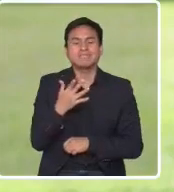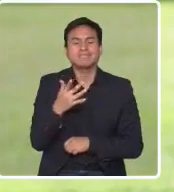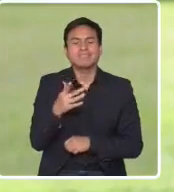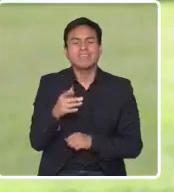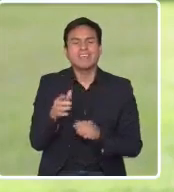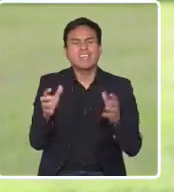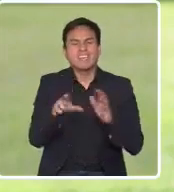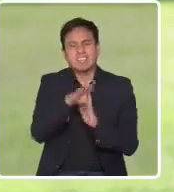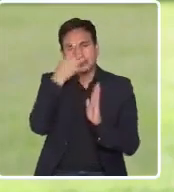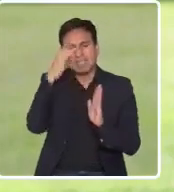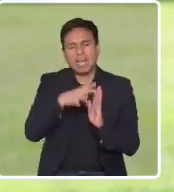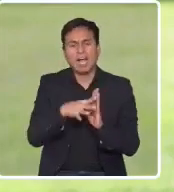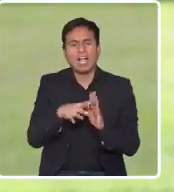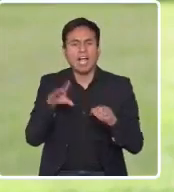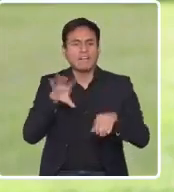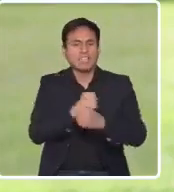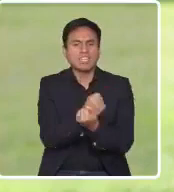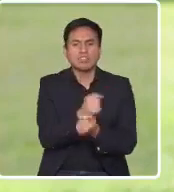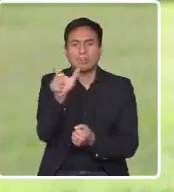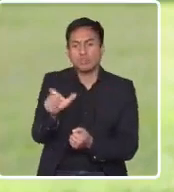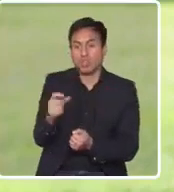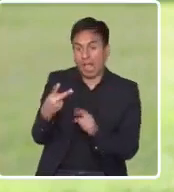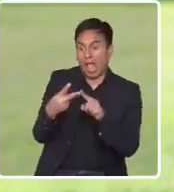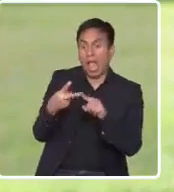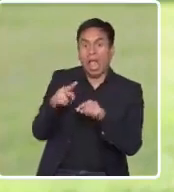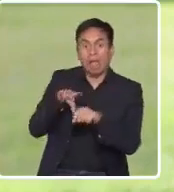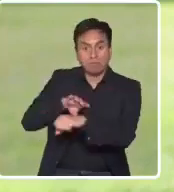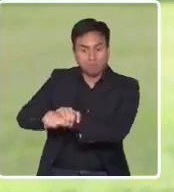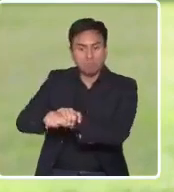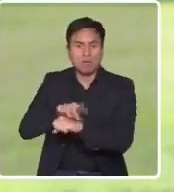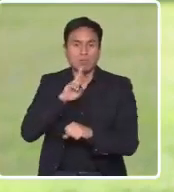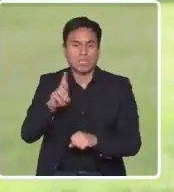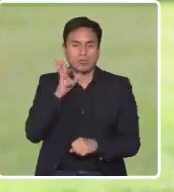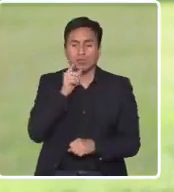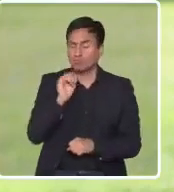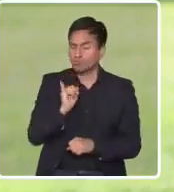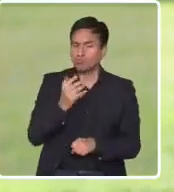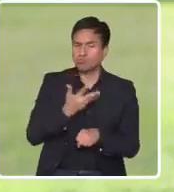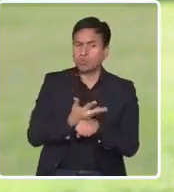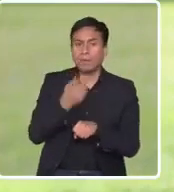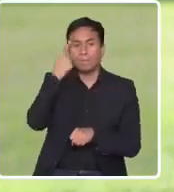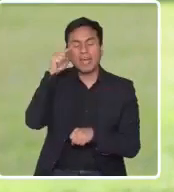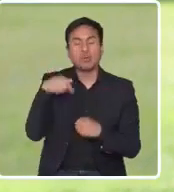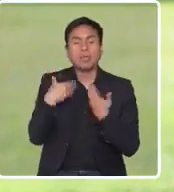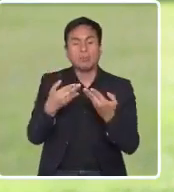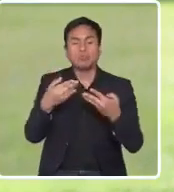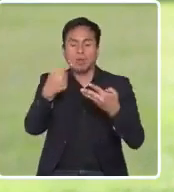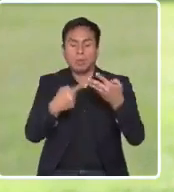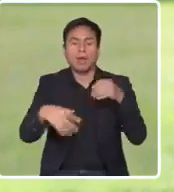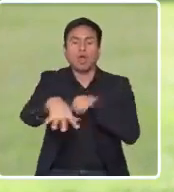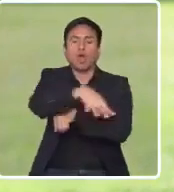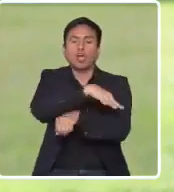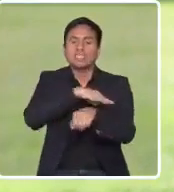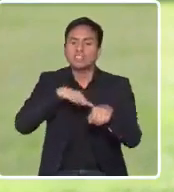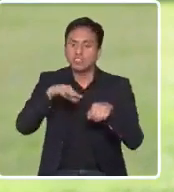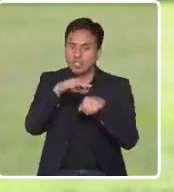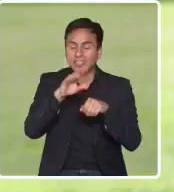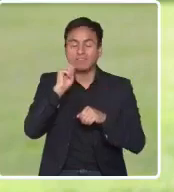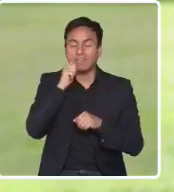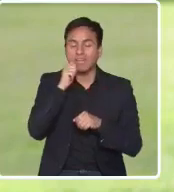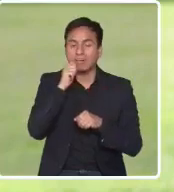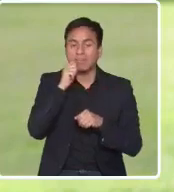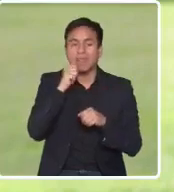el criminal, fue detenida una segunda persona, o sea, no es que no hubo respuesta, pero queremos generar tales condiciones para